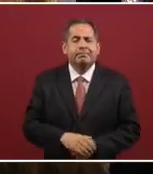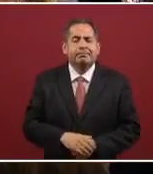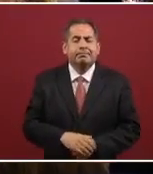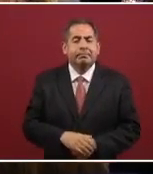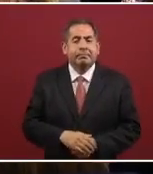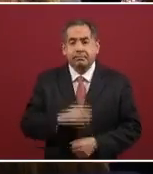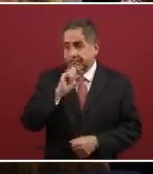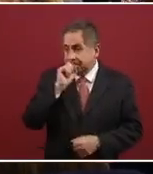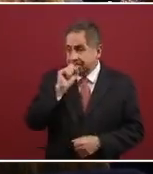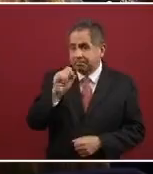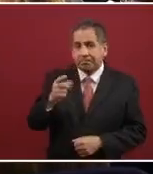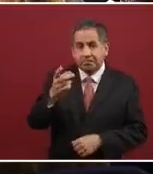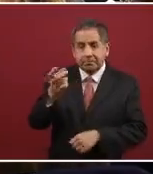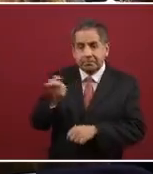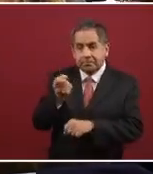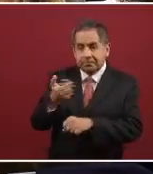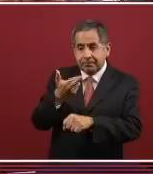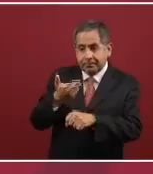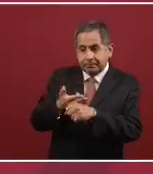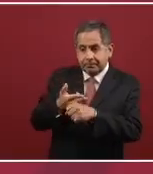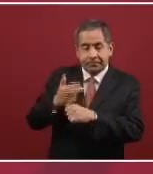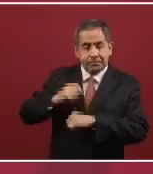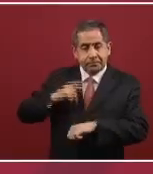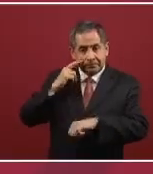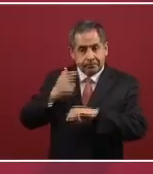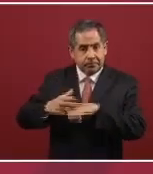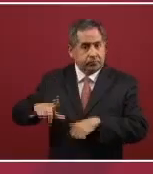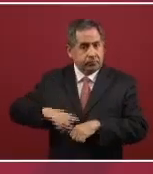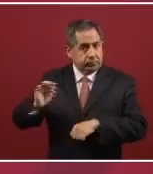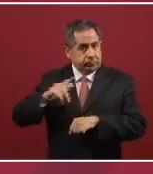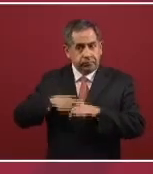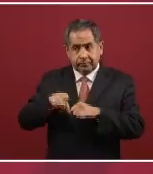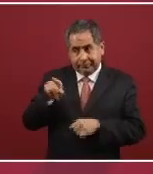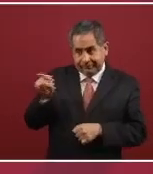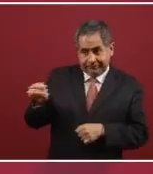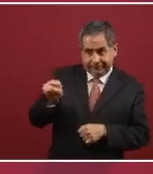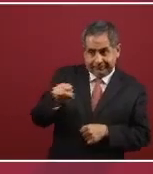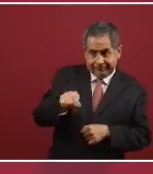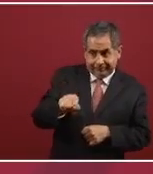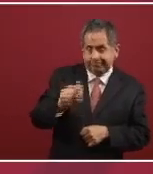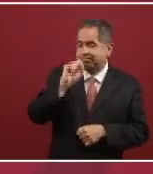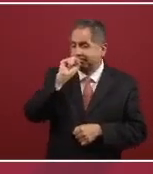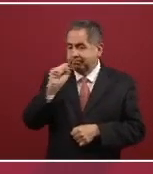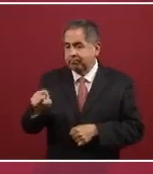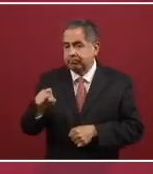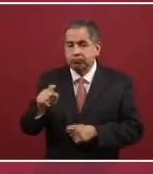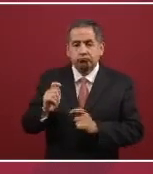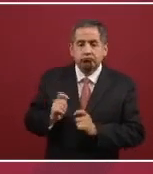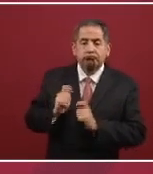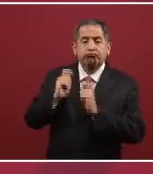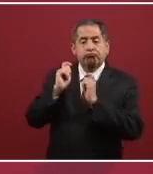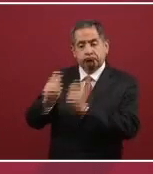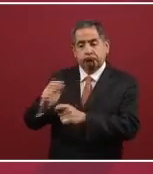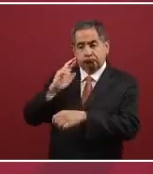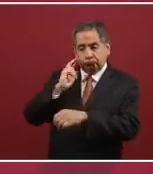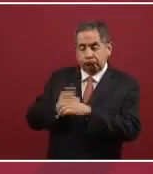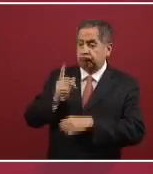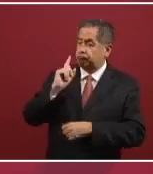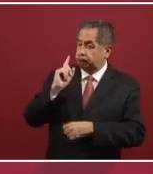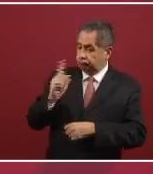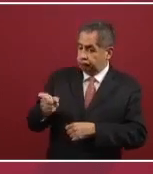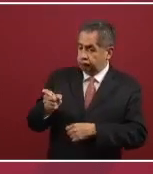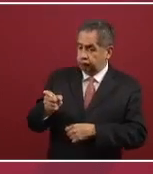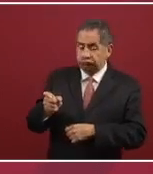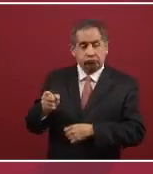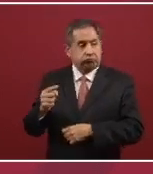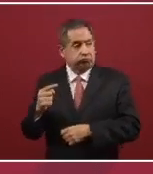hasta los secretarios del gobierno federal se les asignaba una